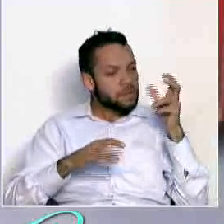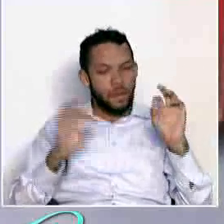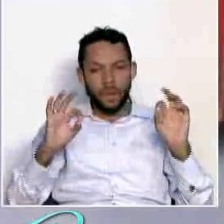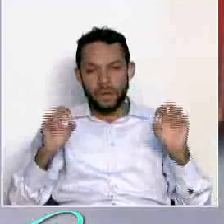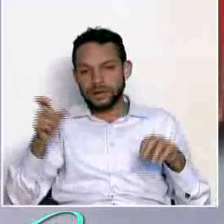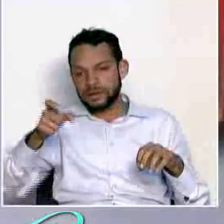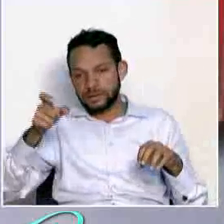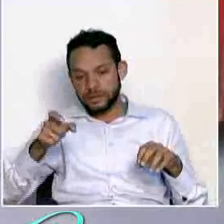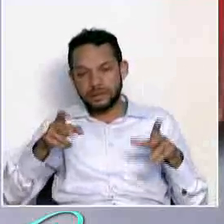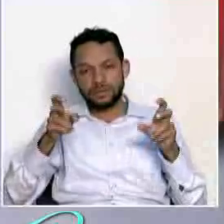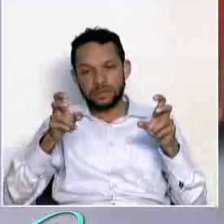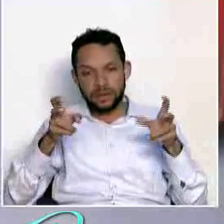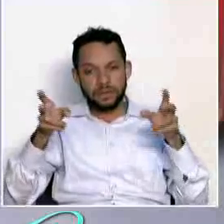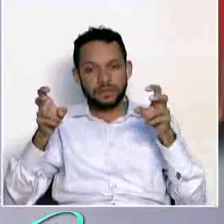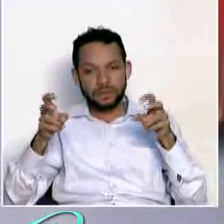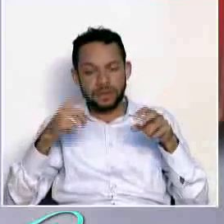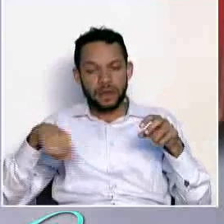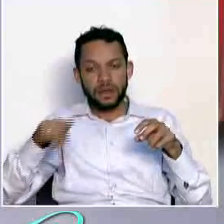necesidad terapéutica.